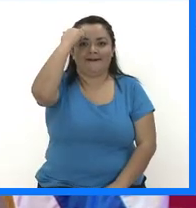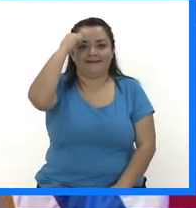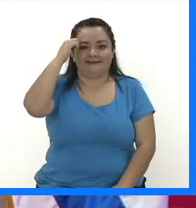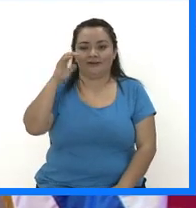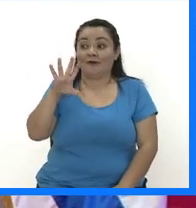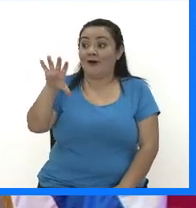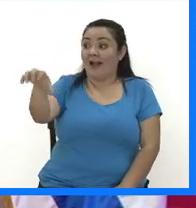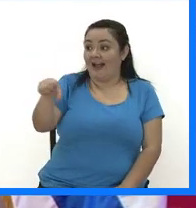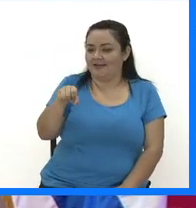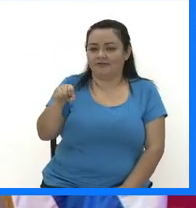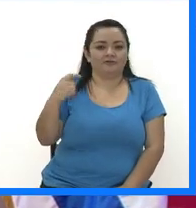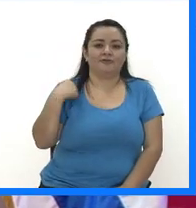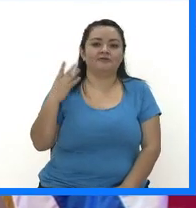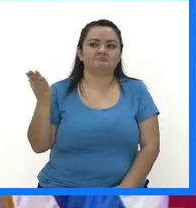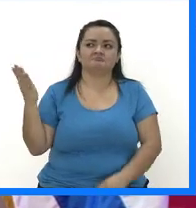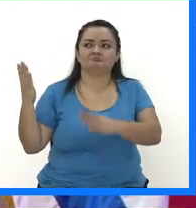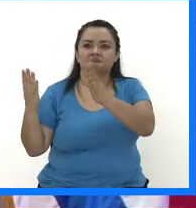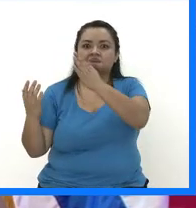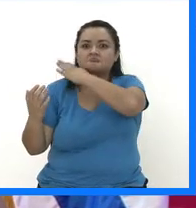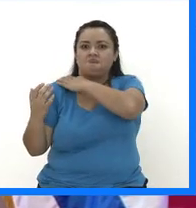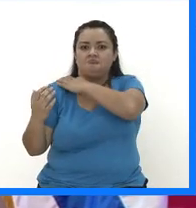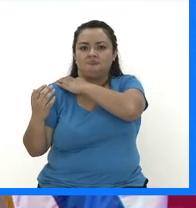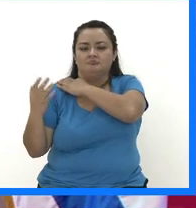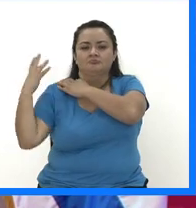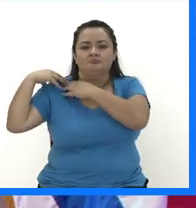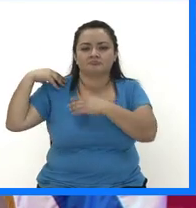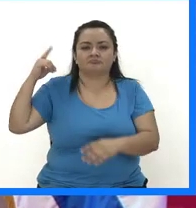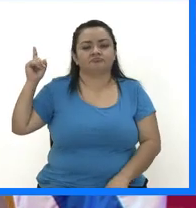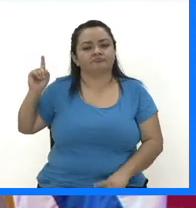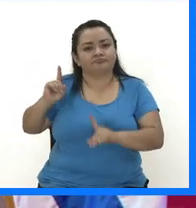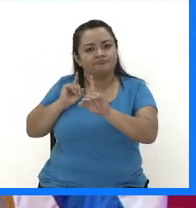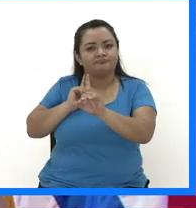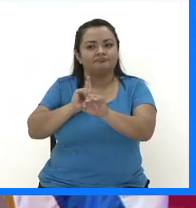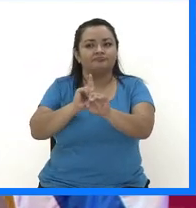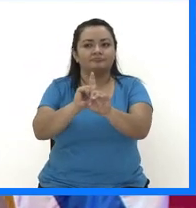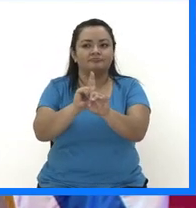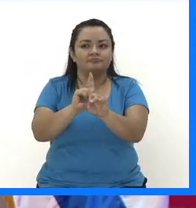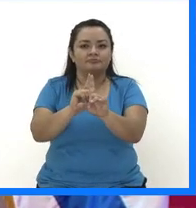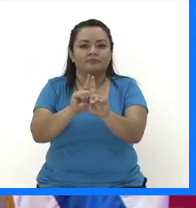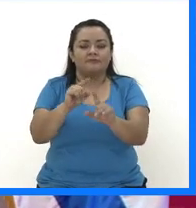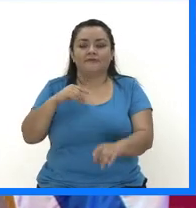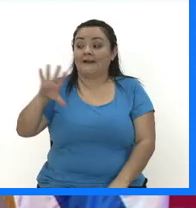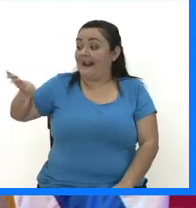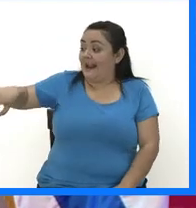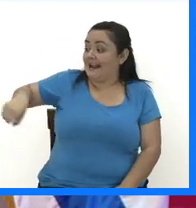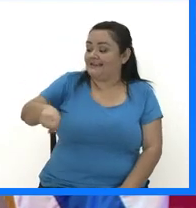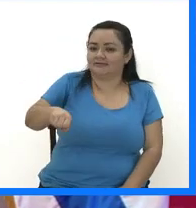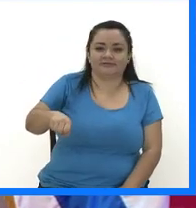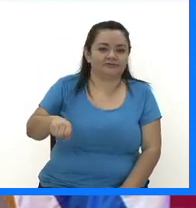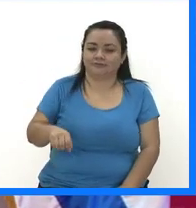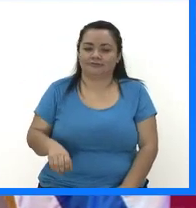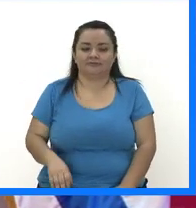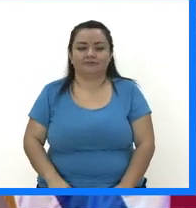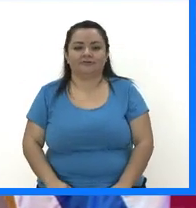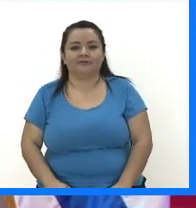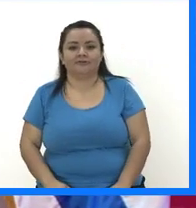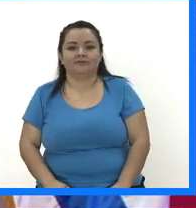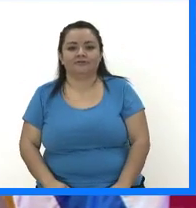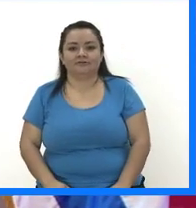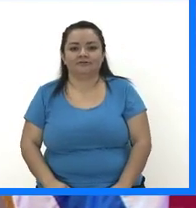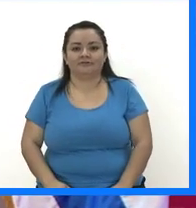toma ellos se toman de usted son pequeñas cosas que uno va aprendiendo y usted no le agarra la mano él pone la mano y luego usted lo